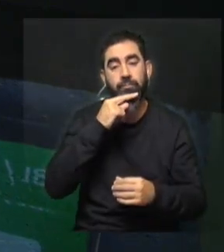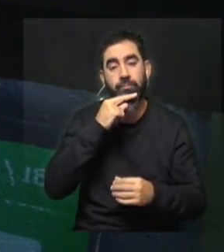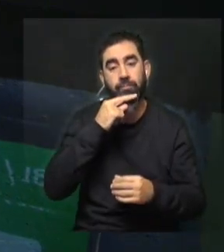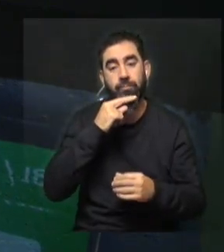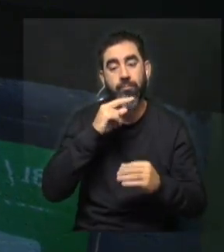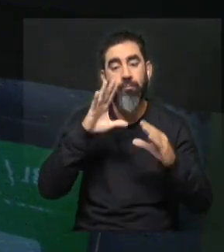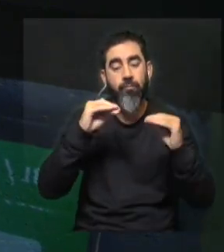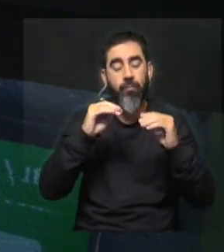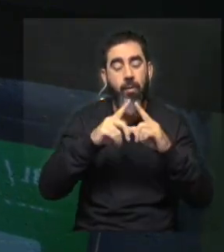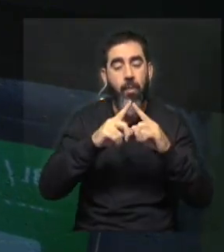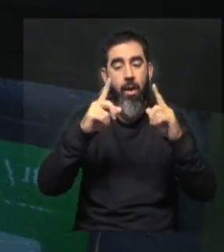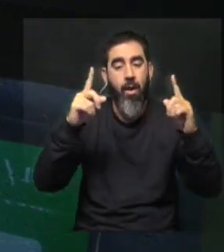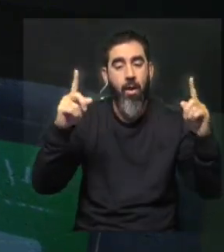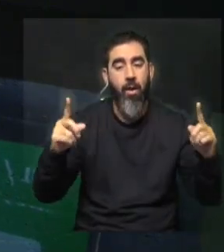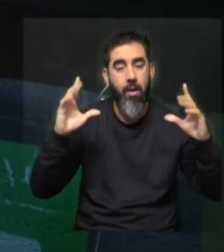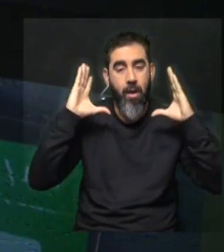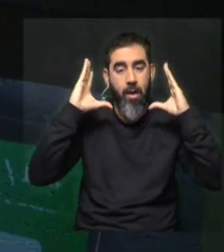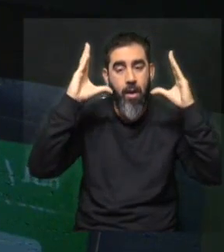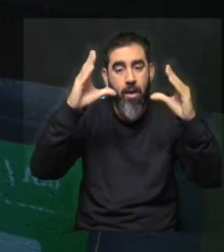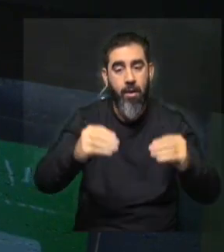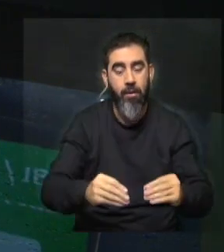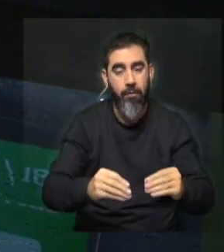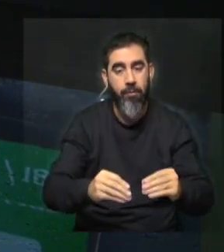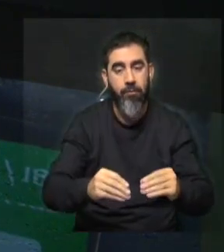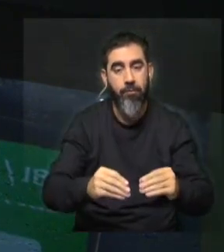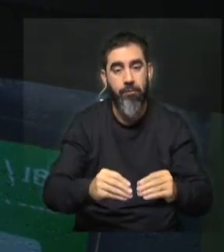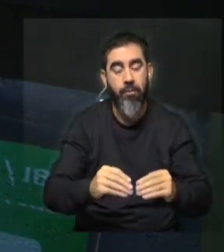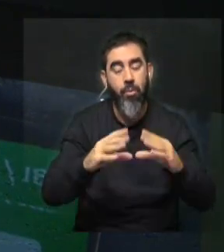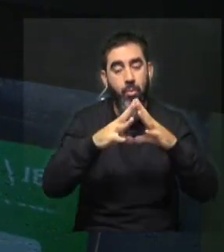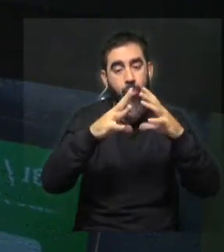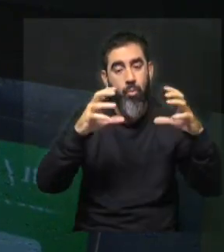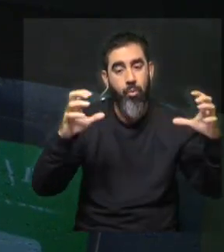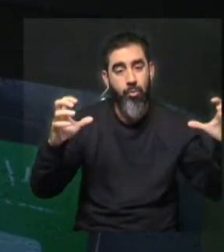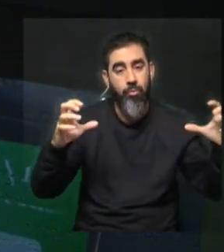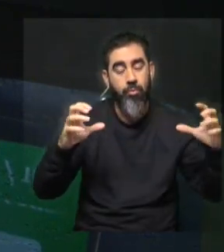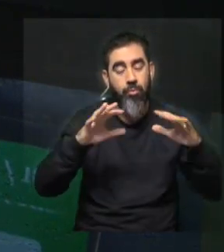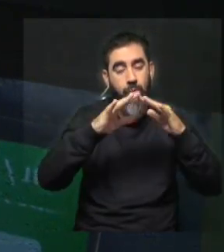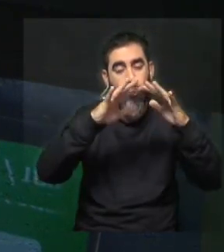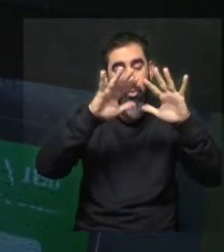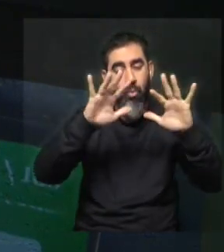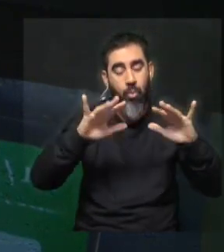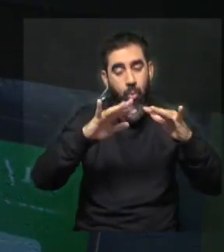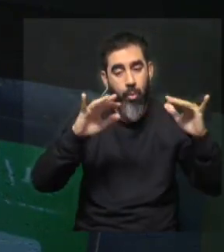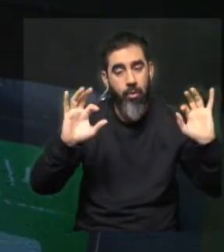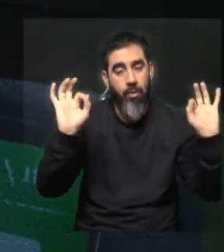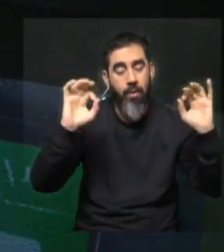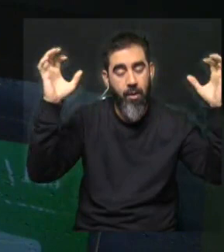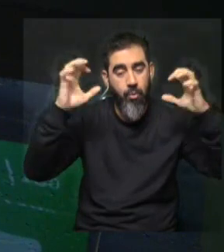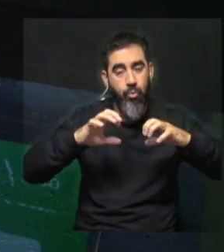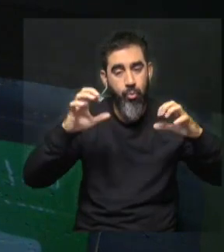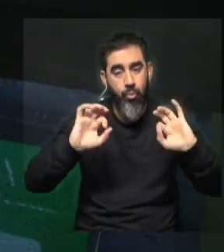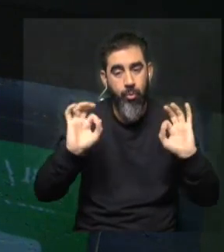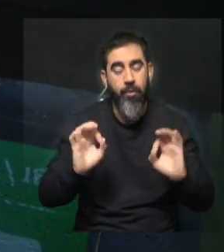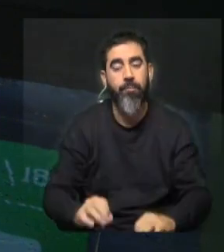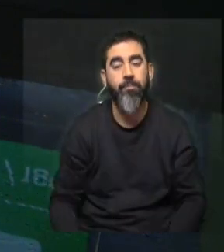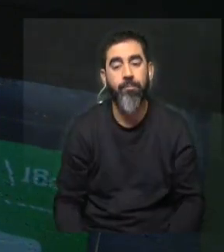más larga de este año que va a estar nuboso cubierto por momentos pero siempre precipitaciones según